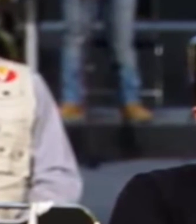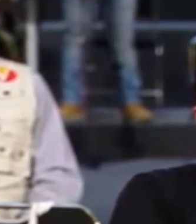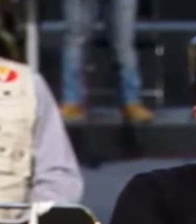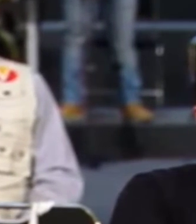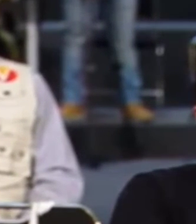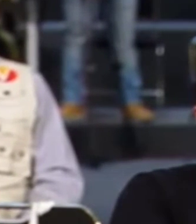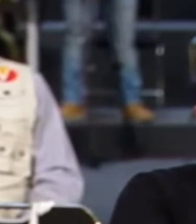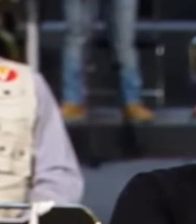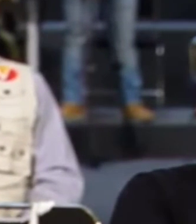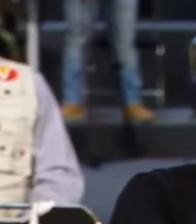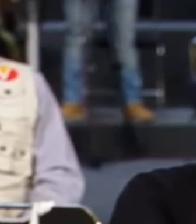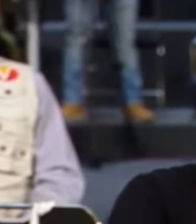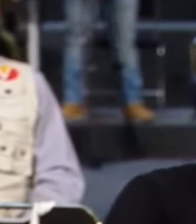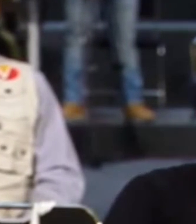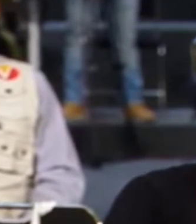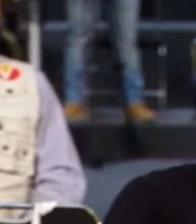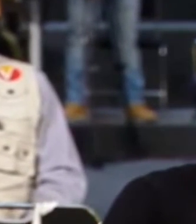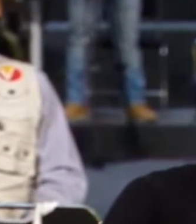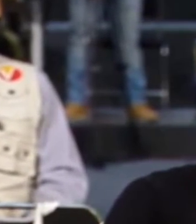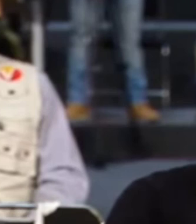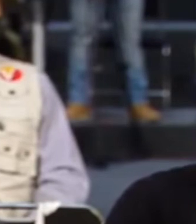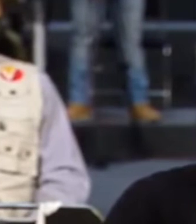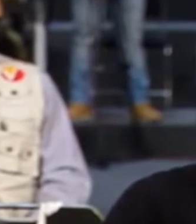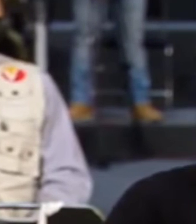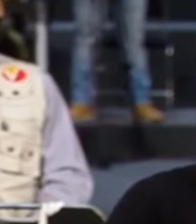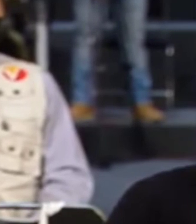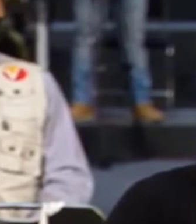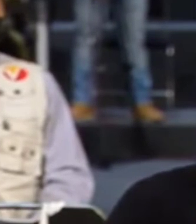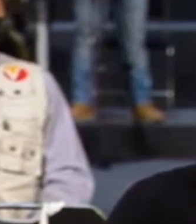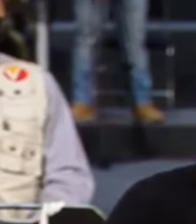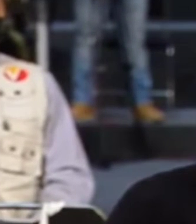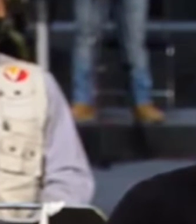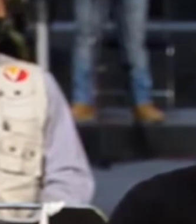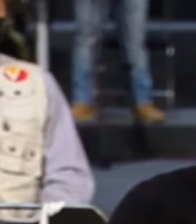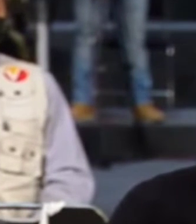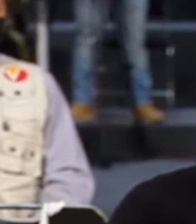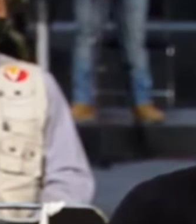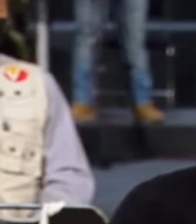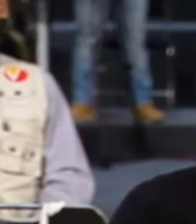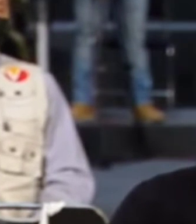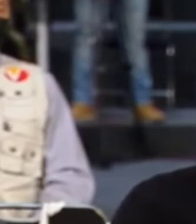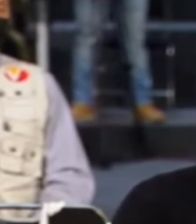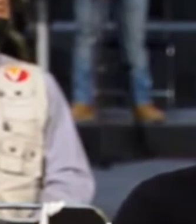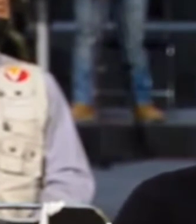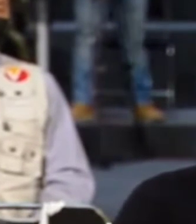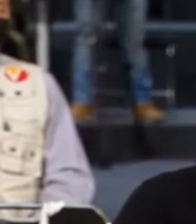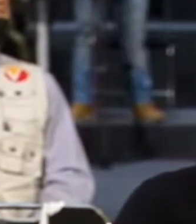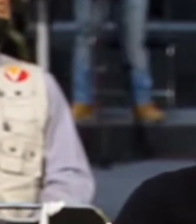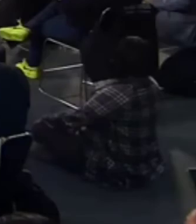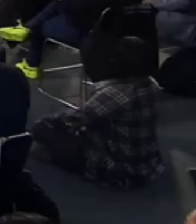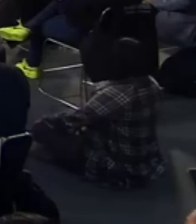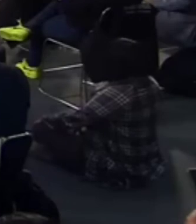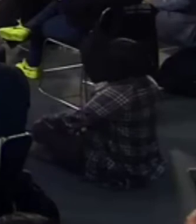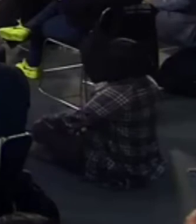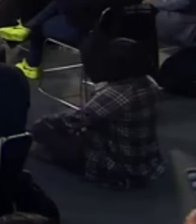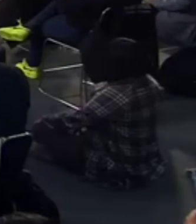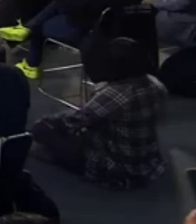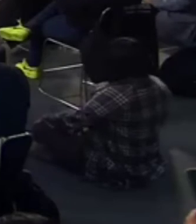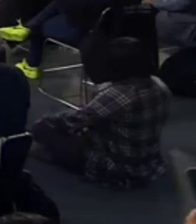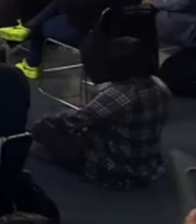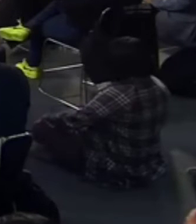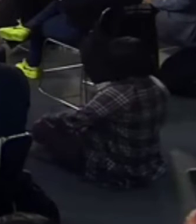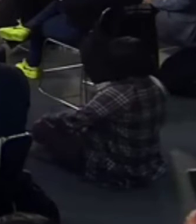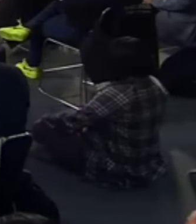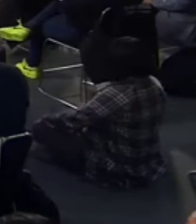si por fin se podría ya hablar de la federalización de las escuelas normales rurales del país, presidente. Va a estar